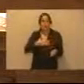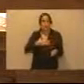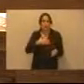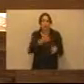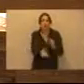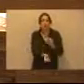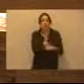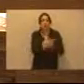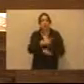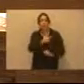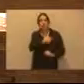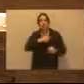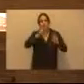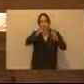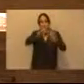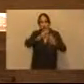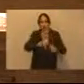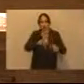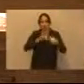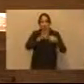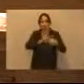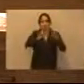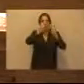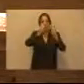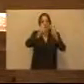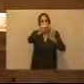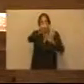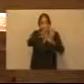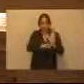comisión de investigación sobre el tema das listas de espera.